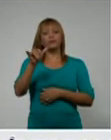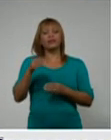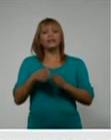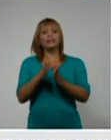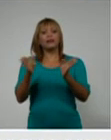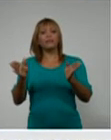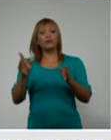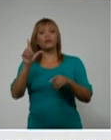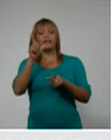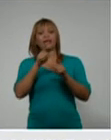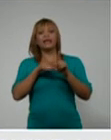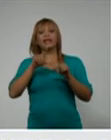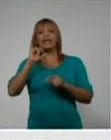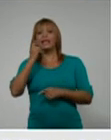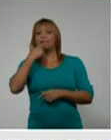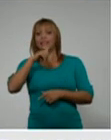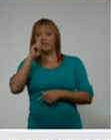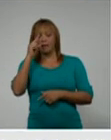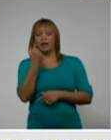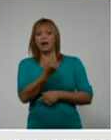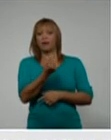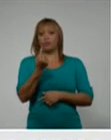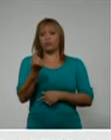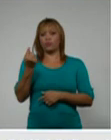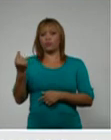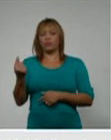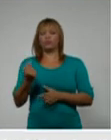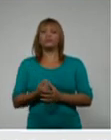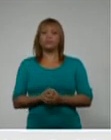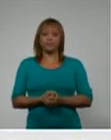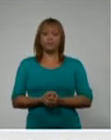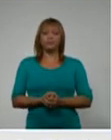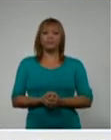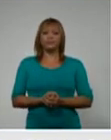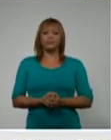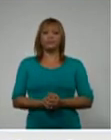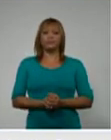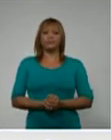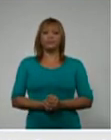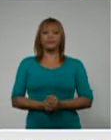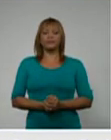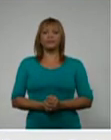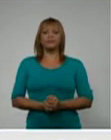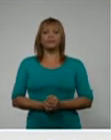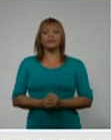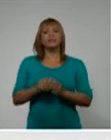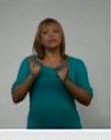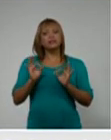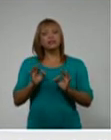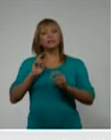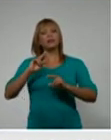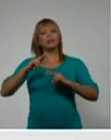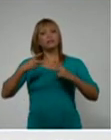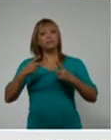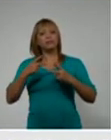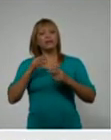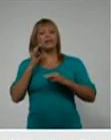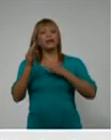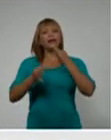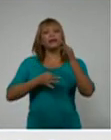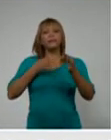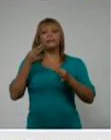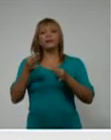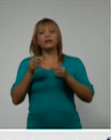La Lisa, cada una con un caso confirmado. Siempre señalamos la dispersión que